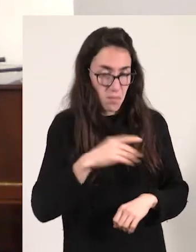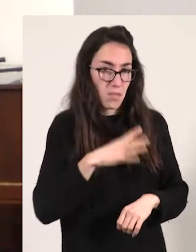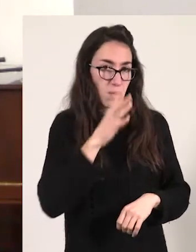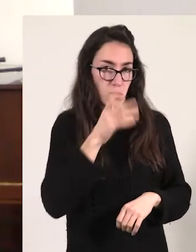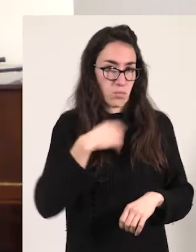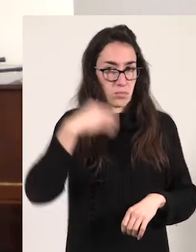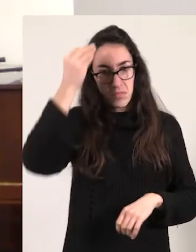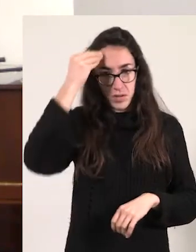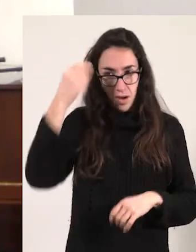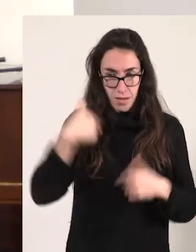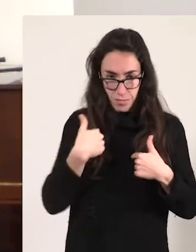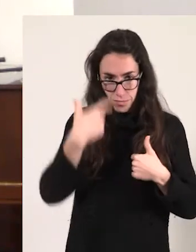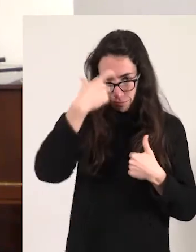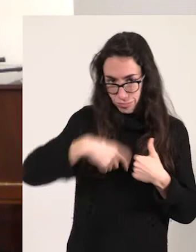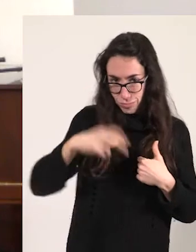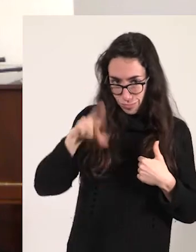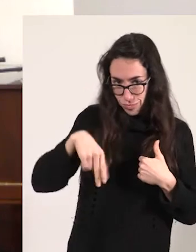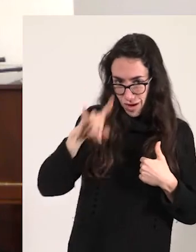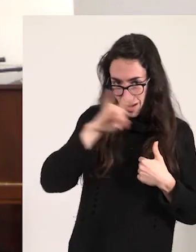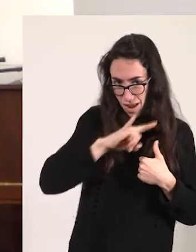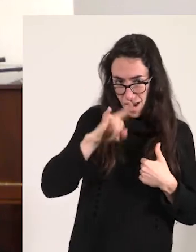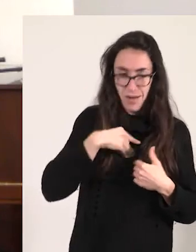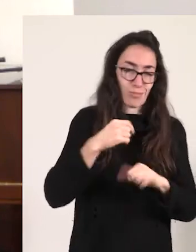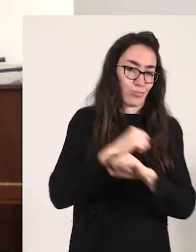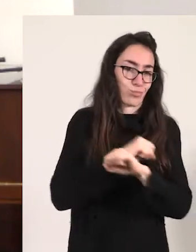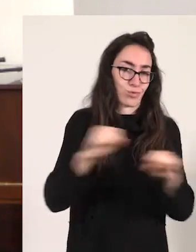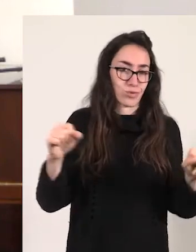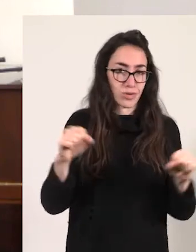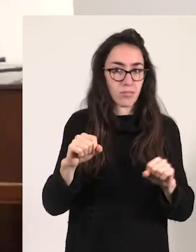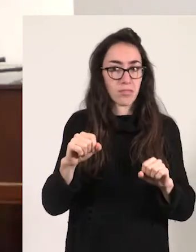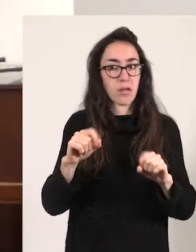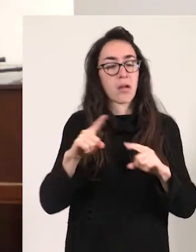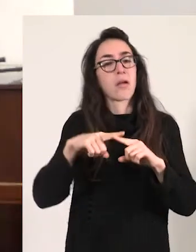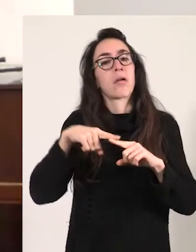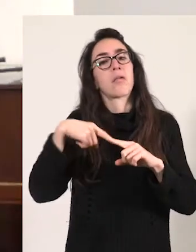era mi intención, porque decía, si es que ya hay una negra, Francine Gálvez,